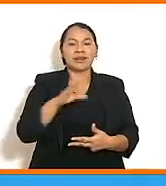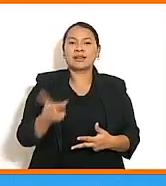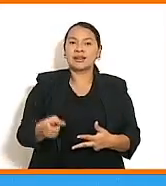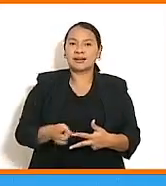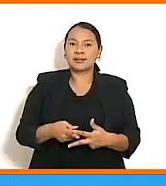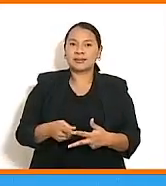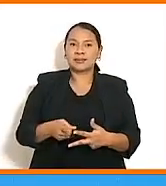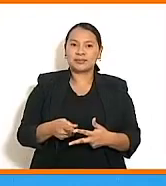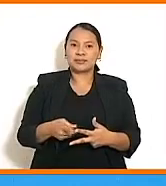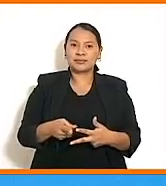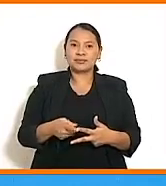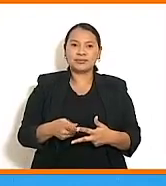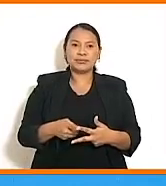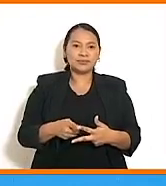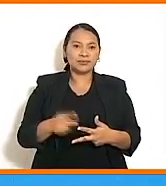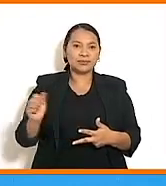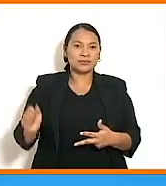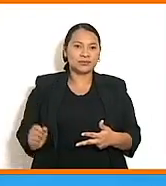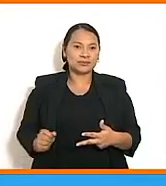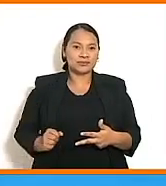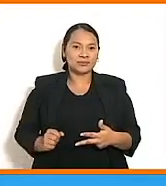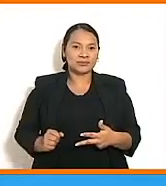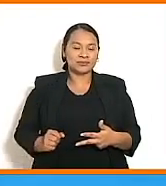número ganador.